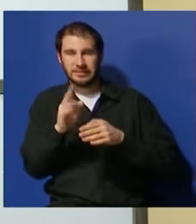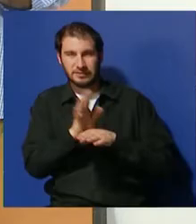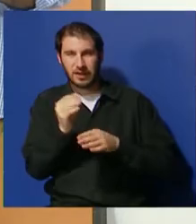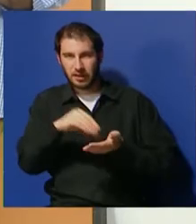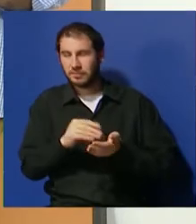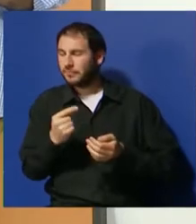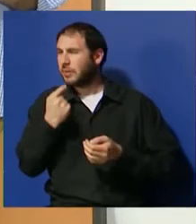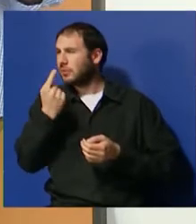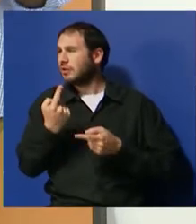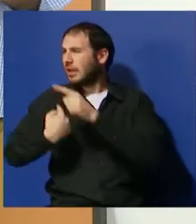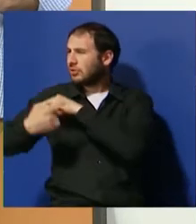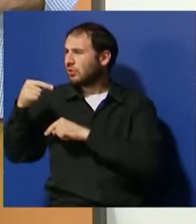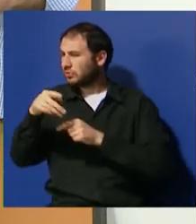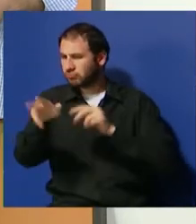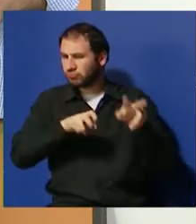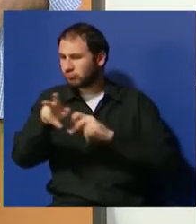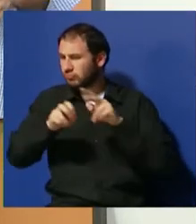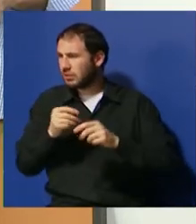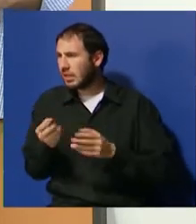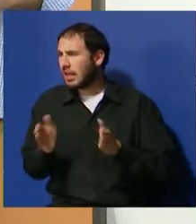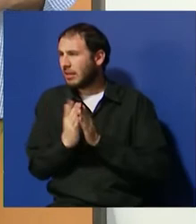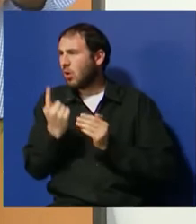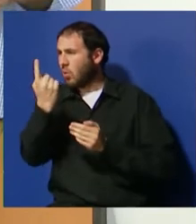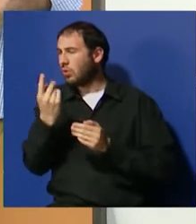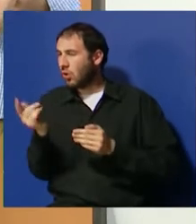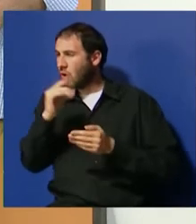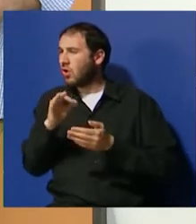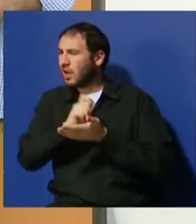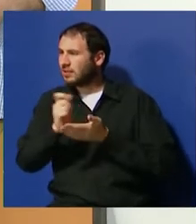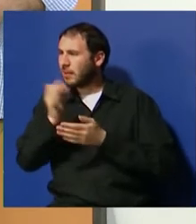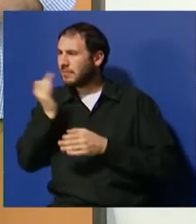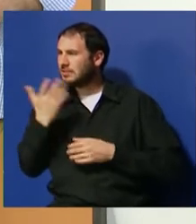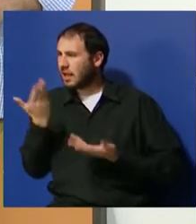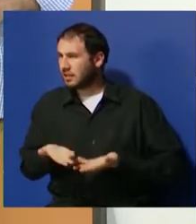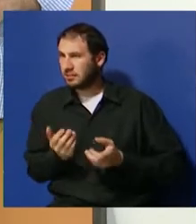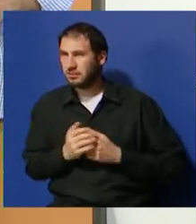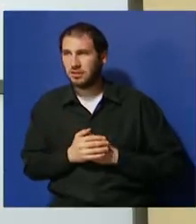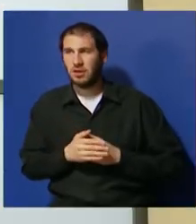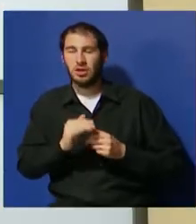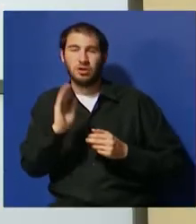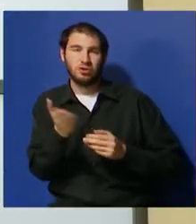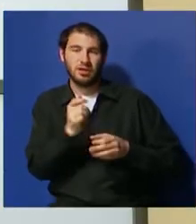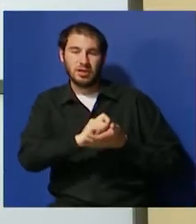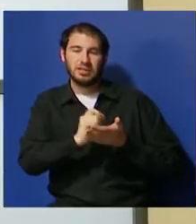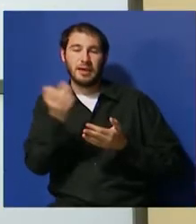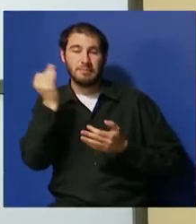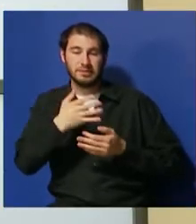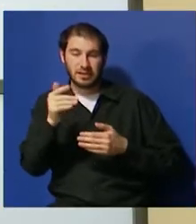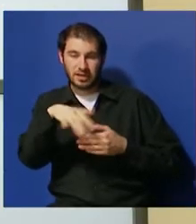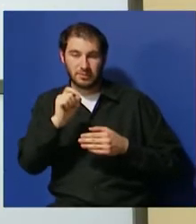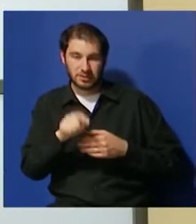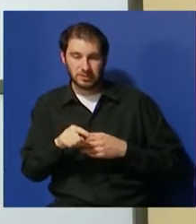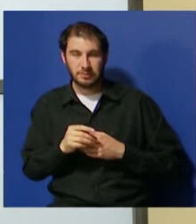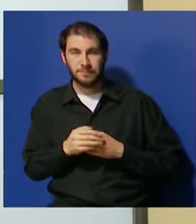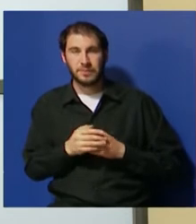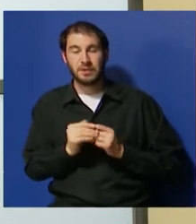Gonzalo, ¿son historias que recopilaron y armaron un libro o las han escrito especialmente para este libro? Todas escritas especialmente para este libro. Tenemos